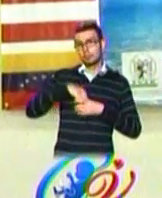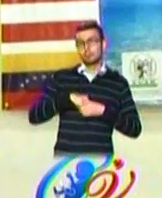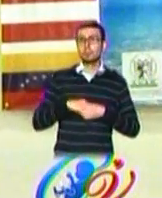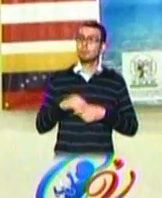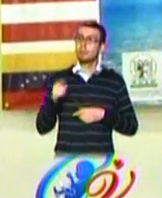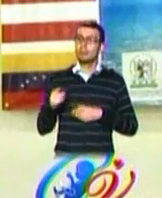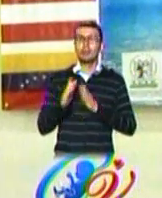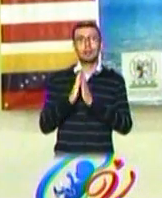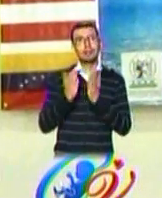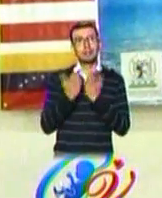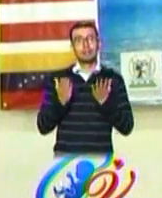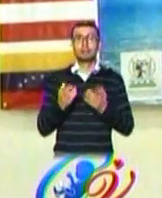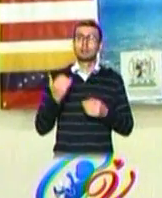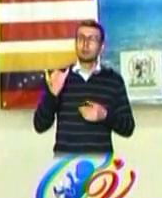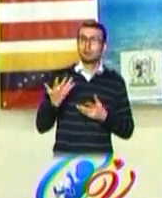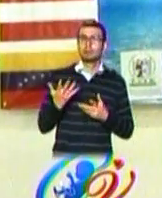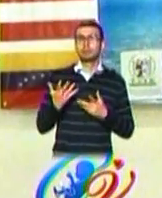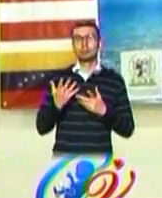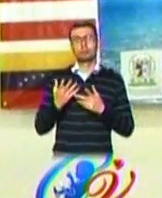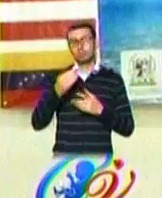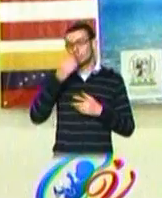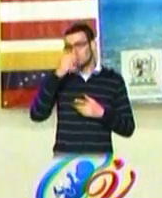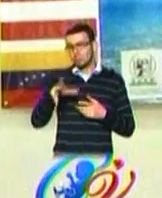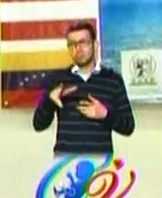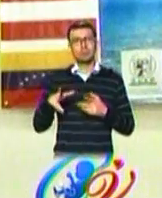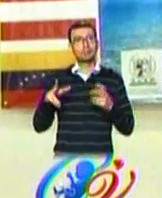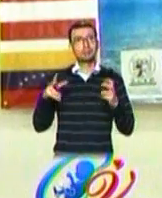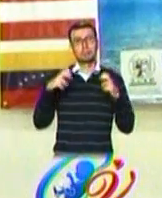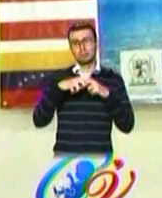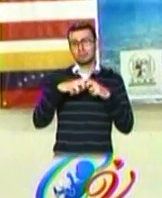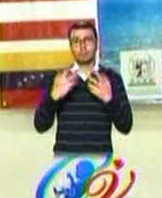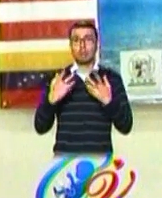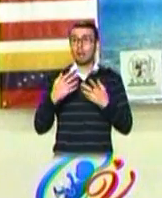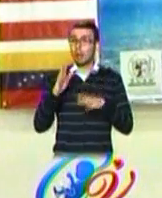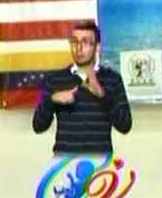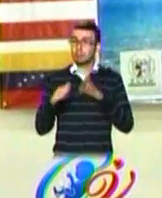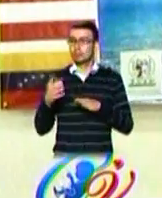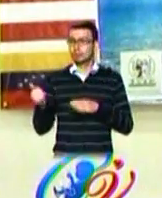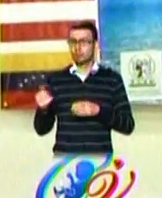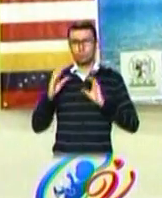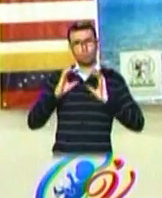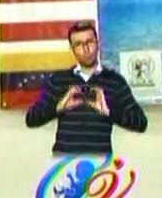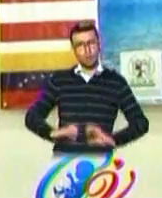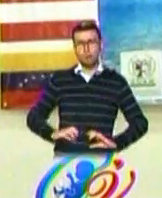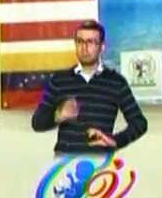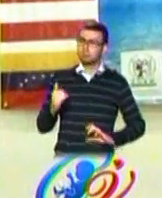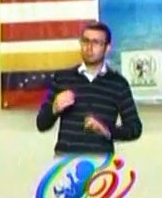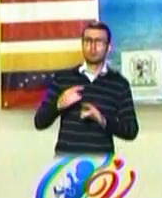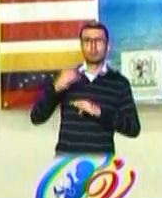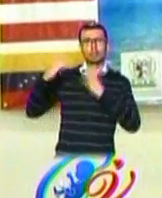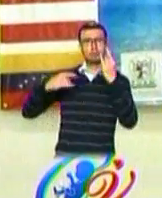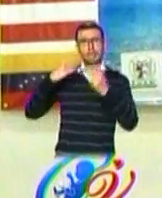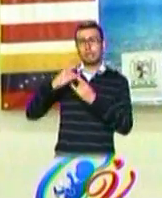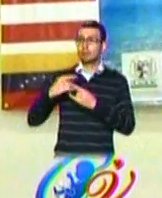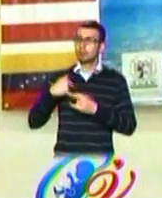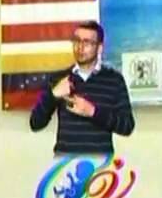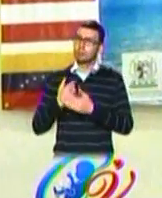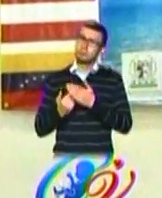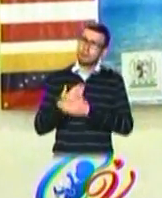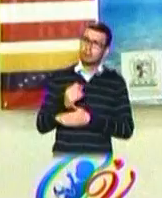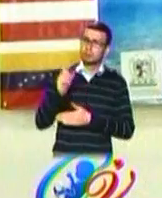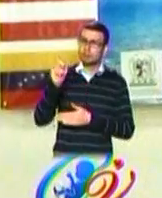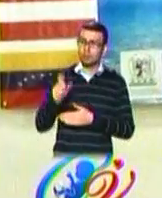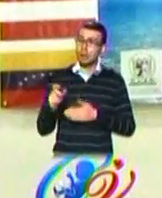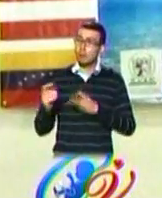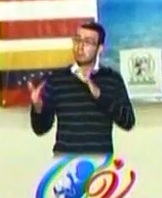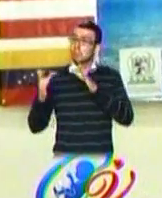de contaminación electromagnética y cómo mi cuerpo vibra con el universo, y yo empiezo a tocar a una persona y boto energía, me